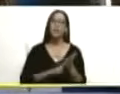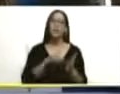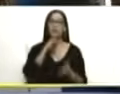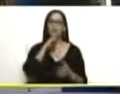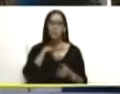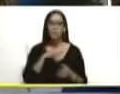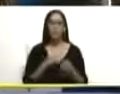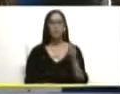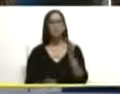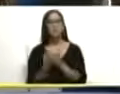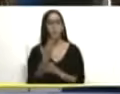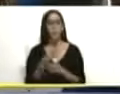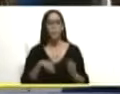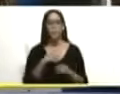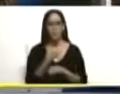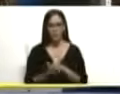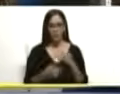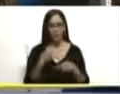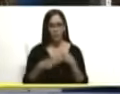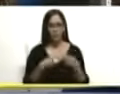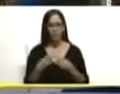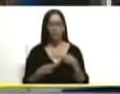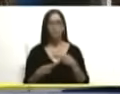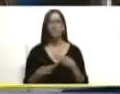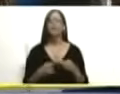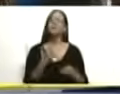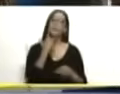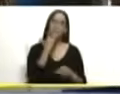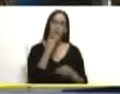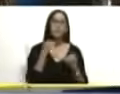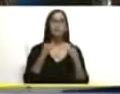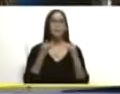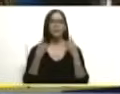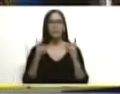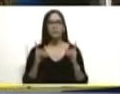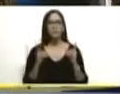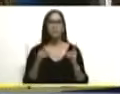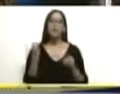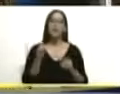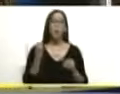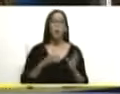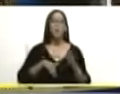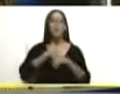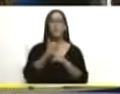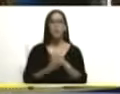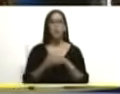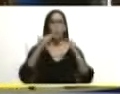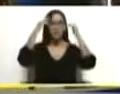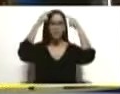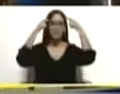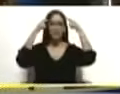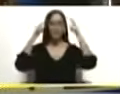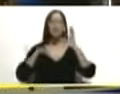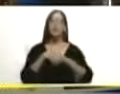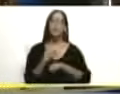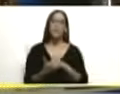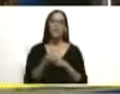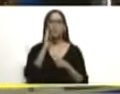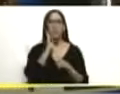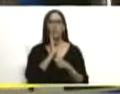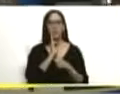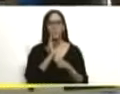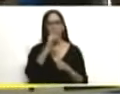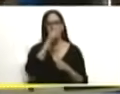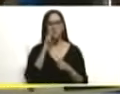del surgimiento de un proyecto revolucionario de dignidad e independencia, como el proyecto del comandante Chávez, el proyecto de Bolívar para el